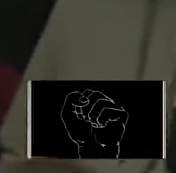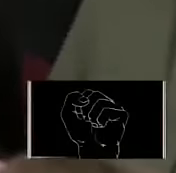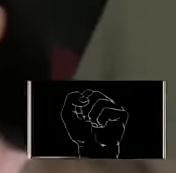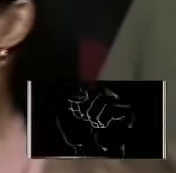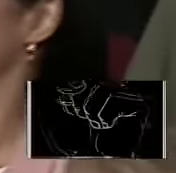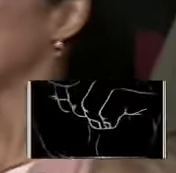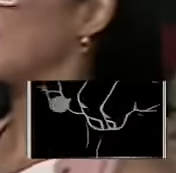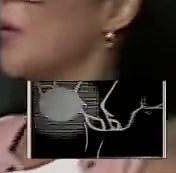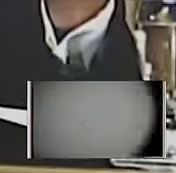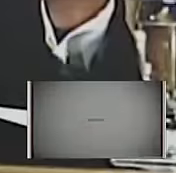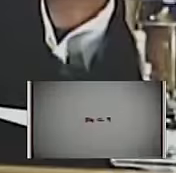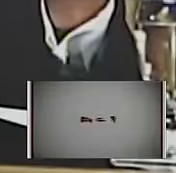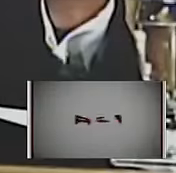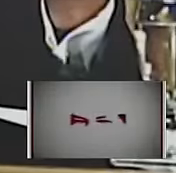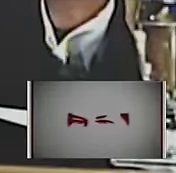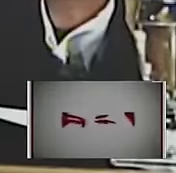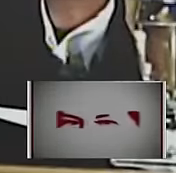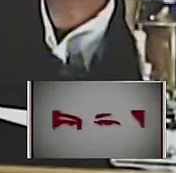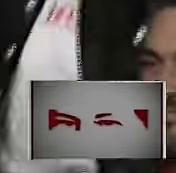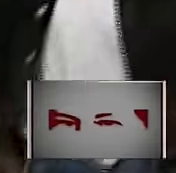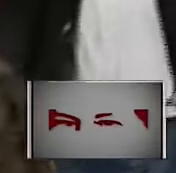Movimiento Social Futuro, presente.